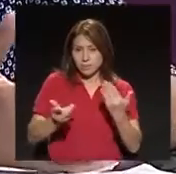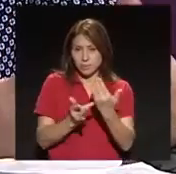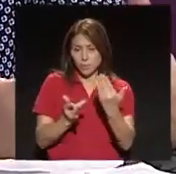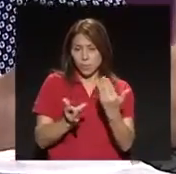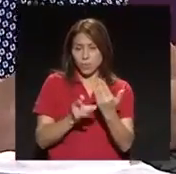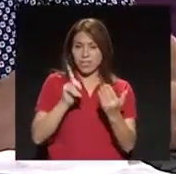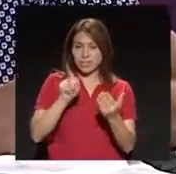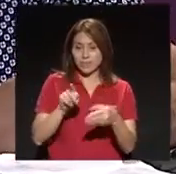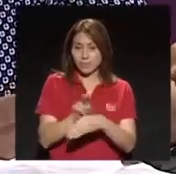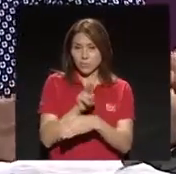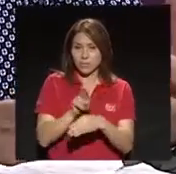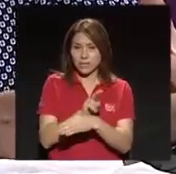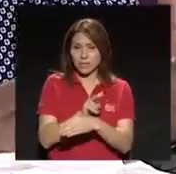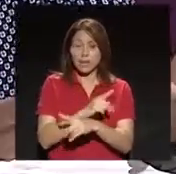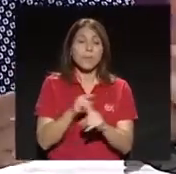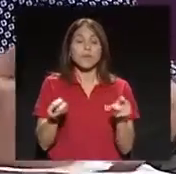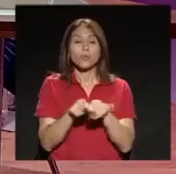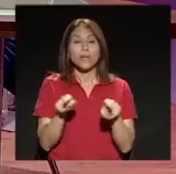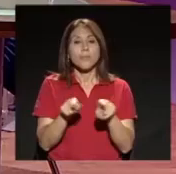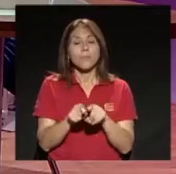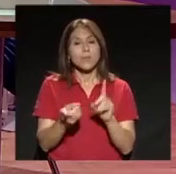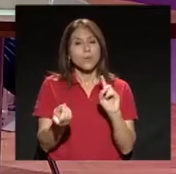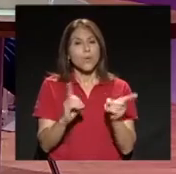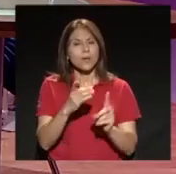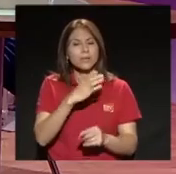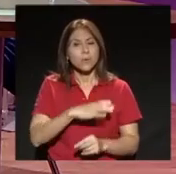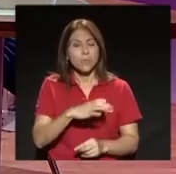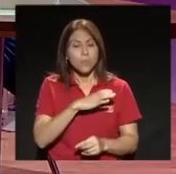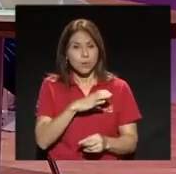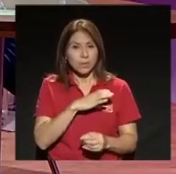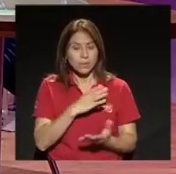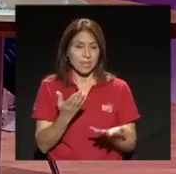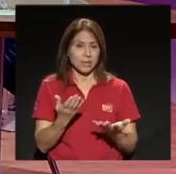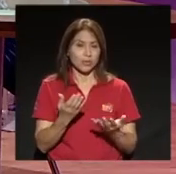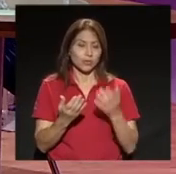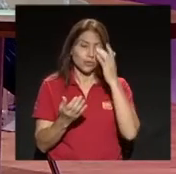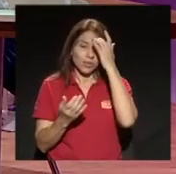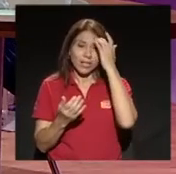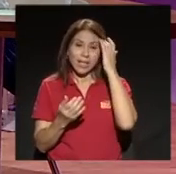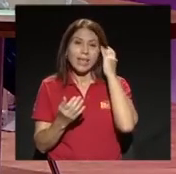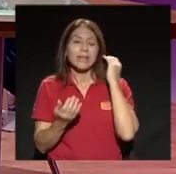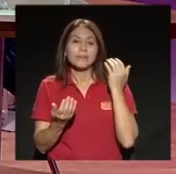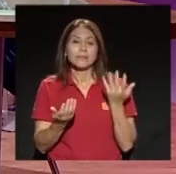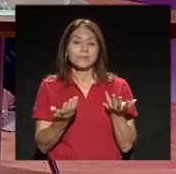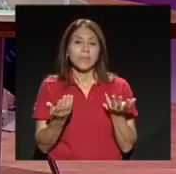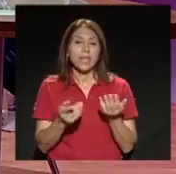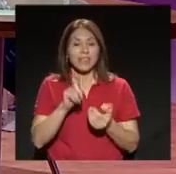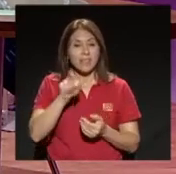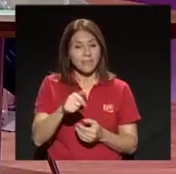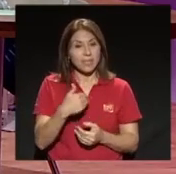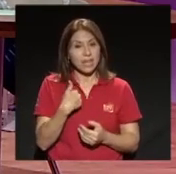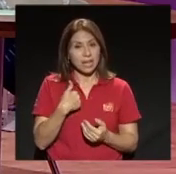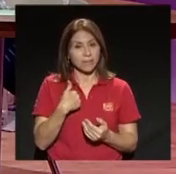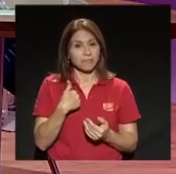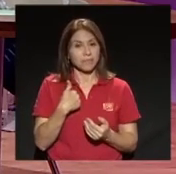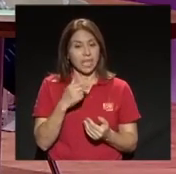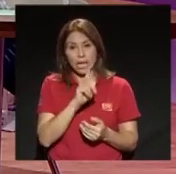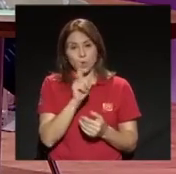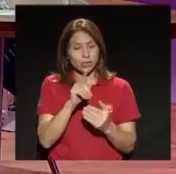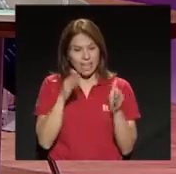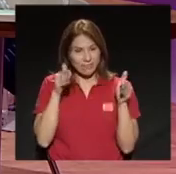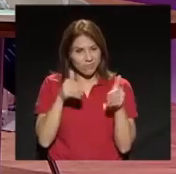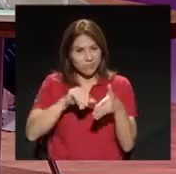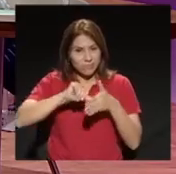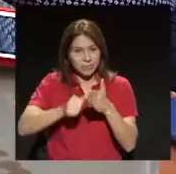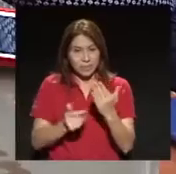utilizar, pero también qué comportamientos, digamos, fuera de la tecnología tienen que tener. Y lo último